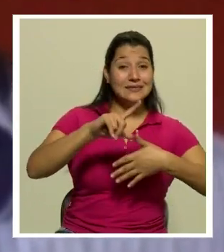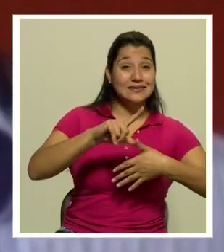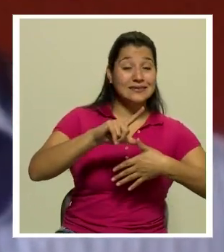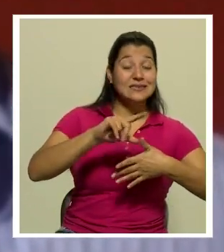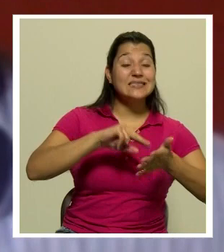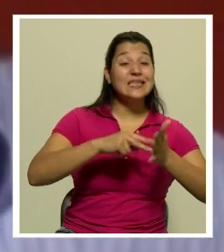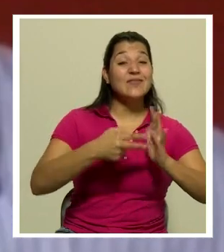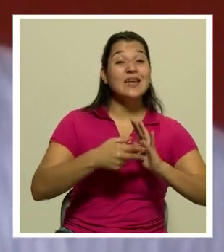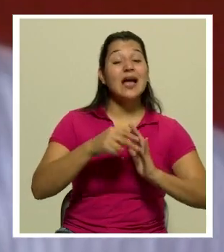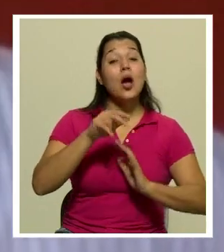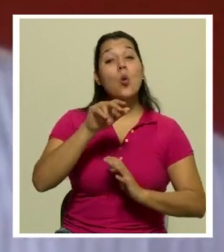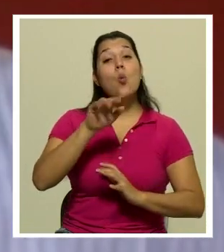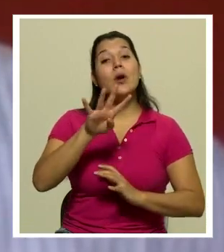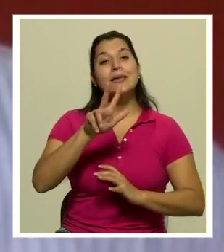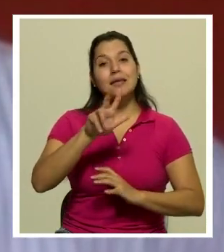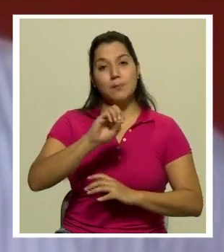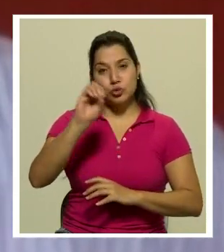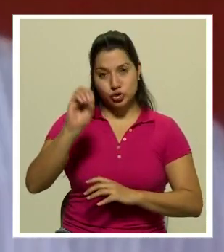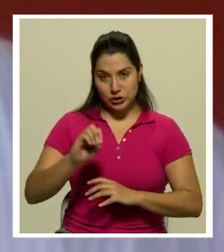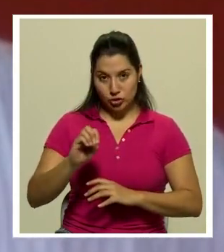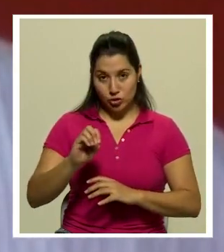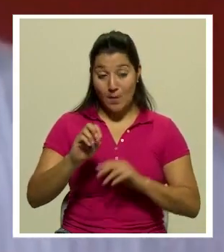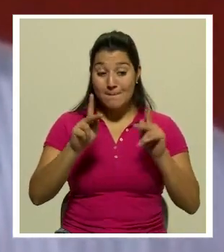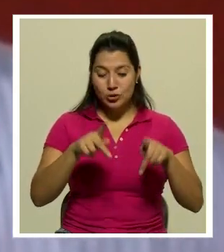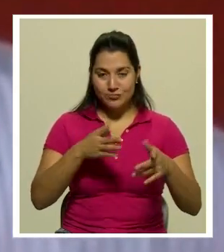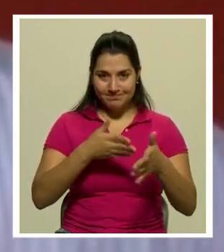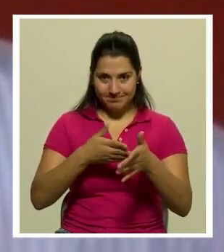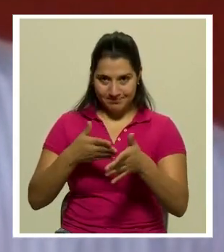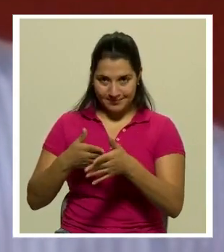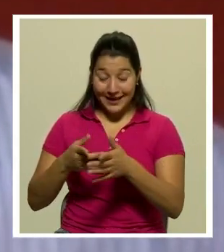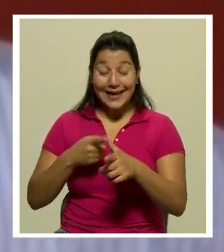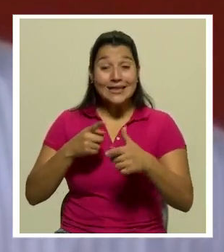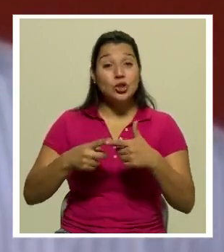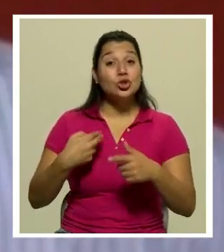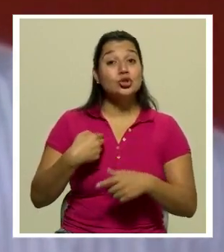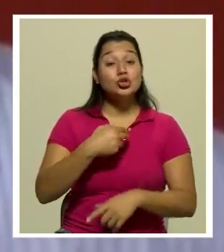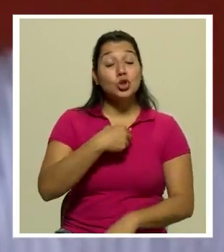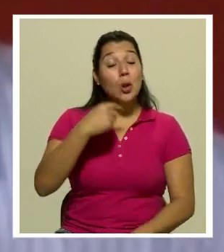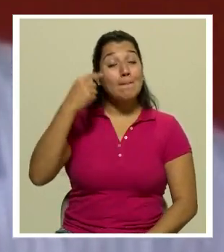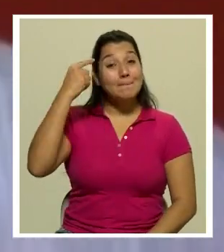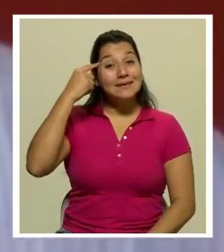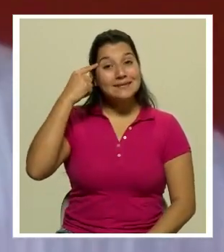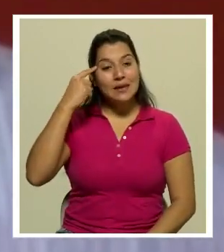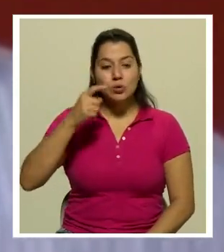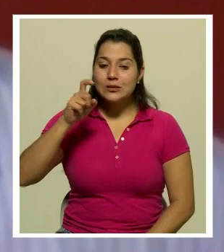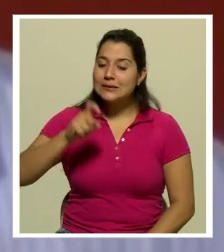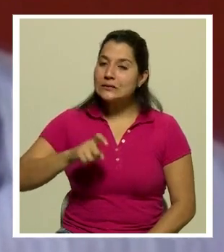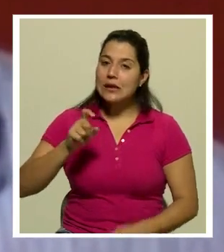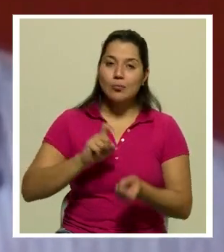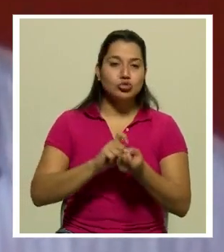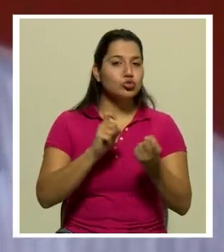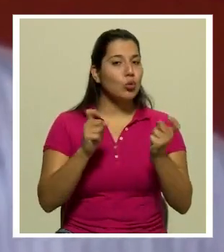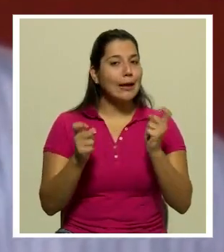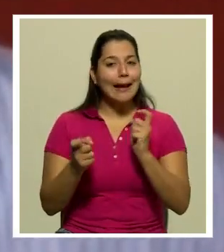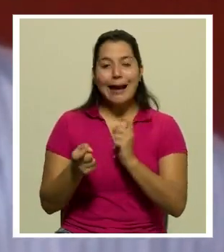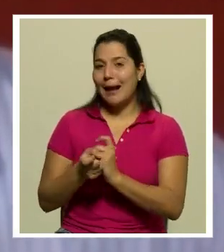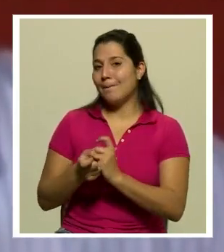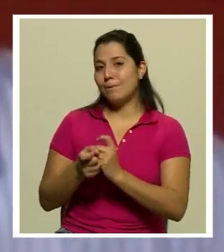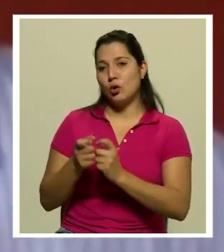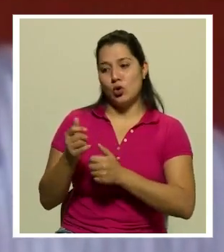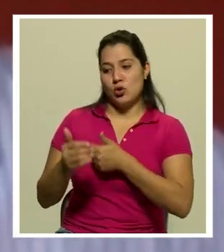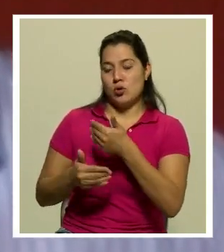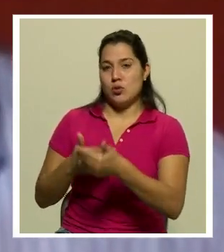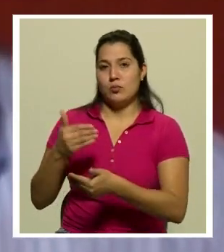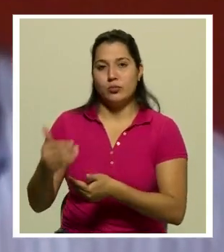43%. Entonces, nosotros sí creemos que tiene que haber un cambio de dirección, tiene que